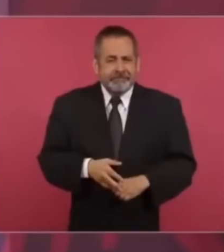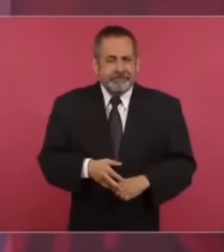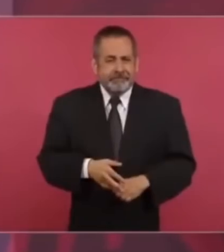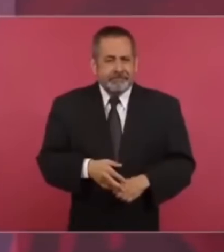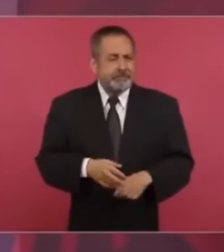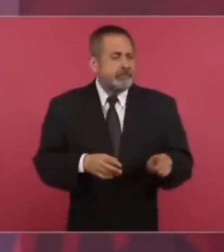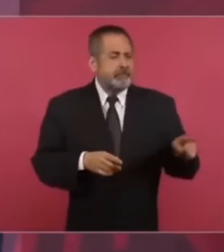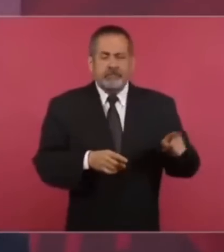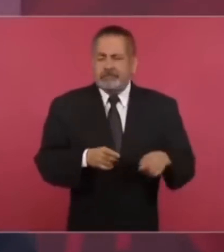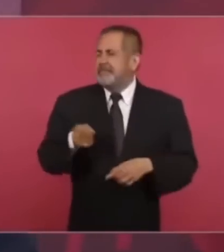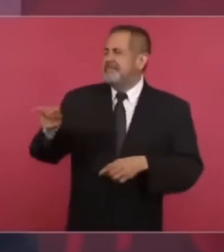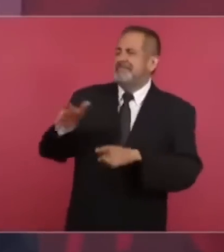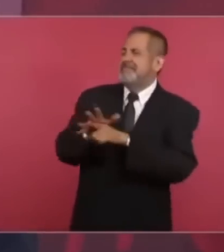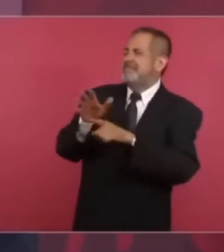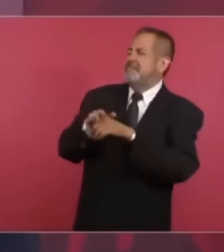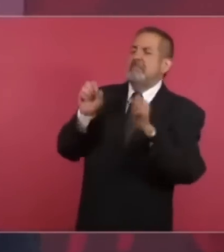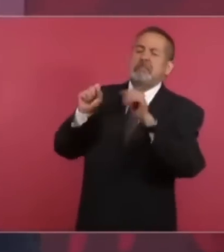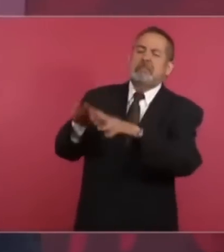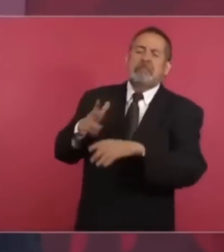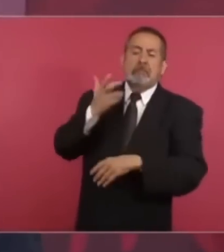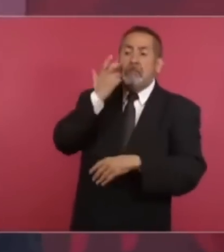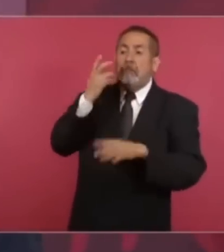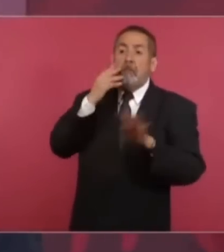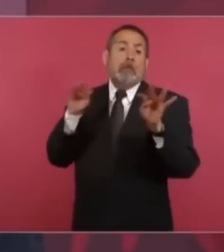por el populismo,